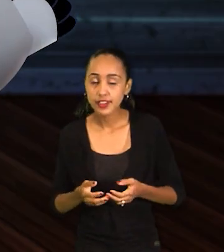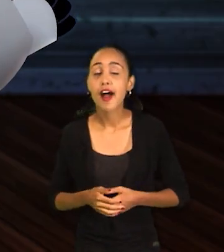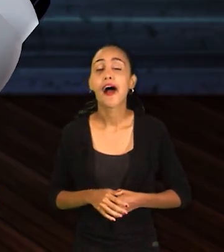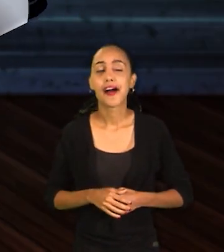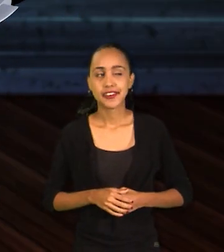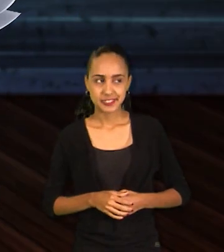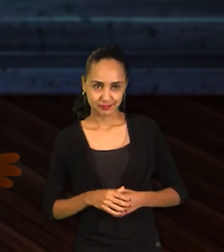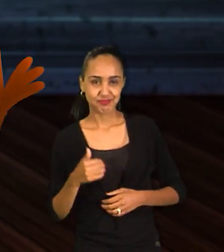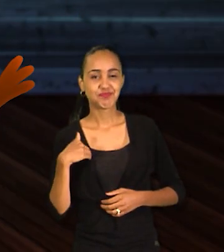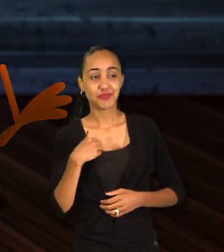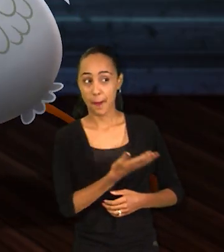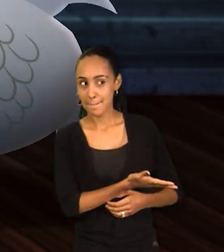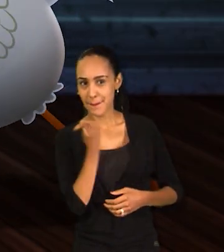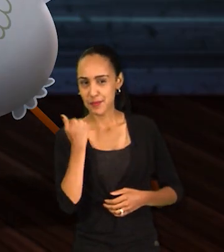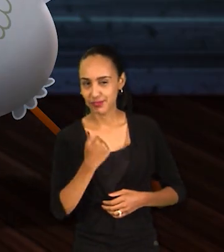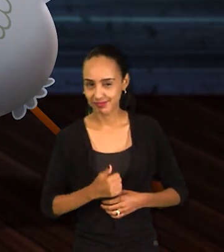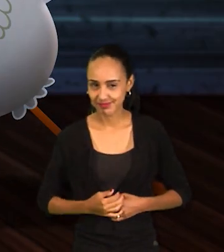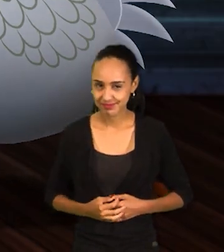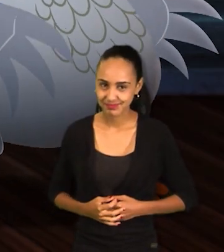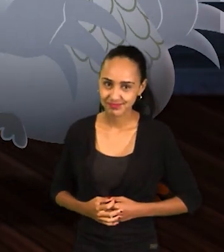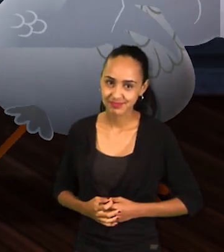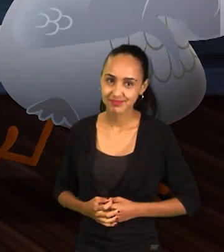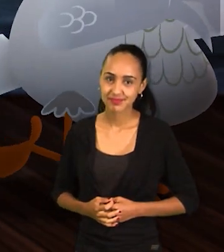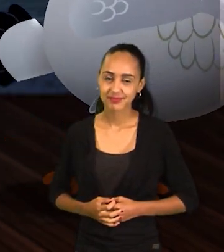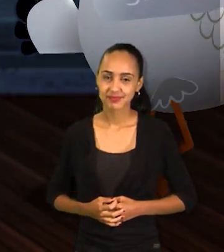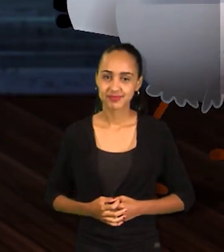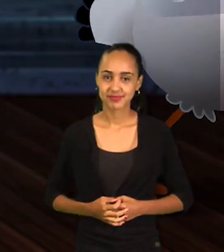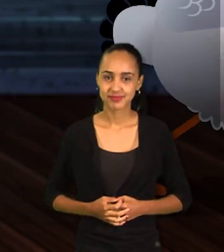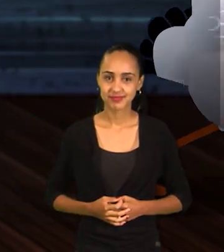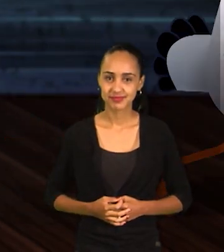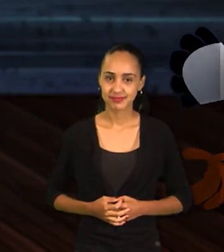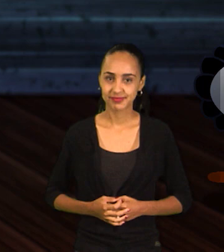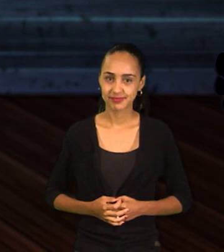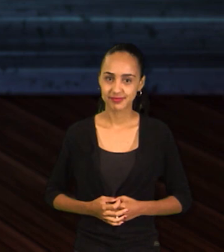¡Eso pensé! ¡Vamos!